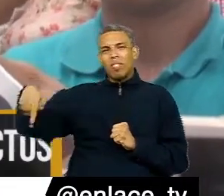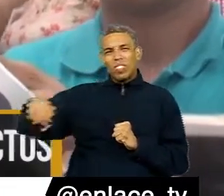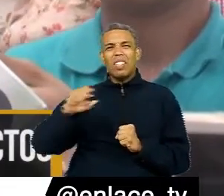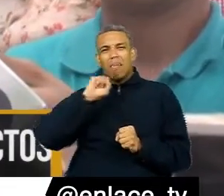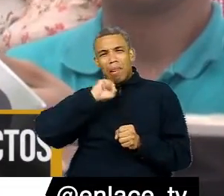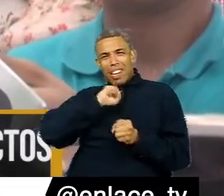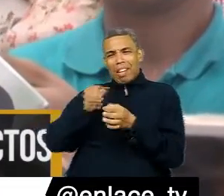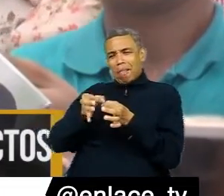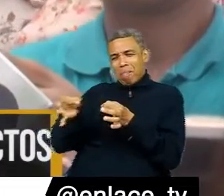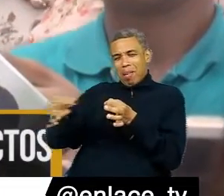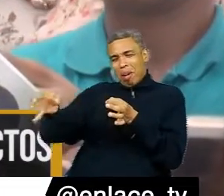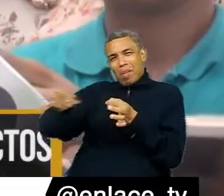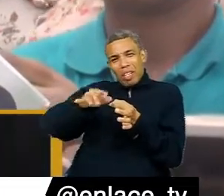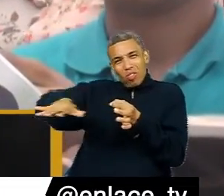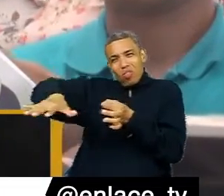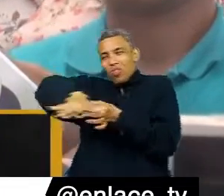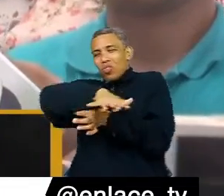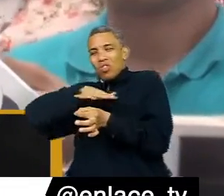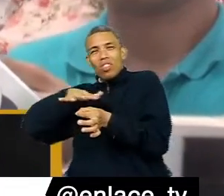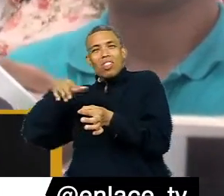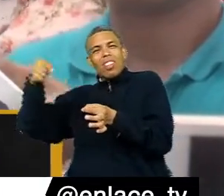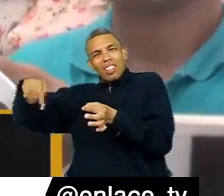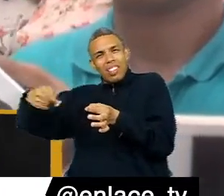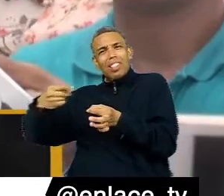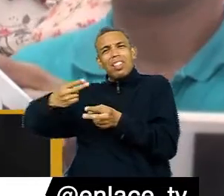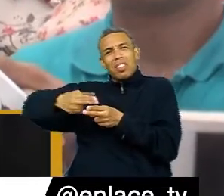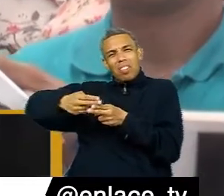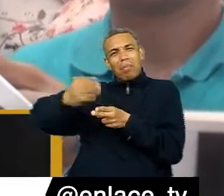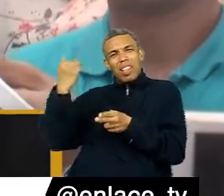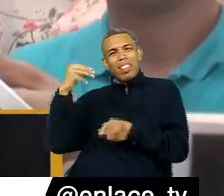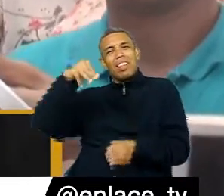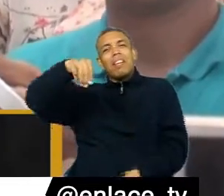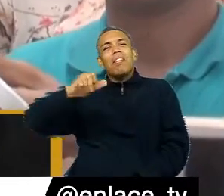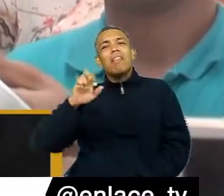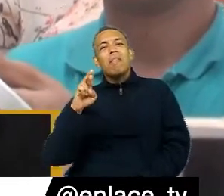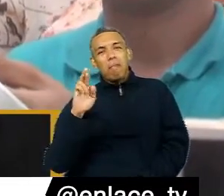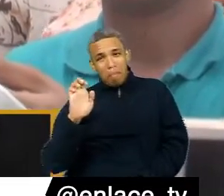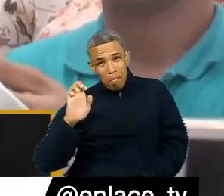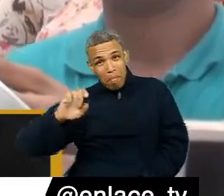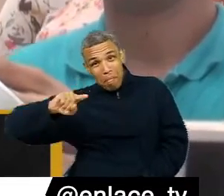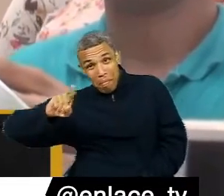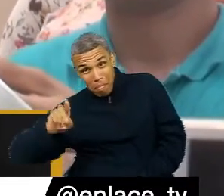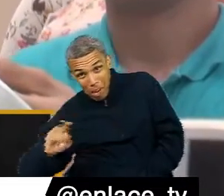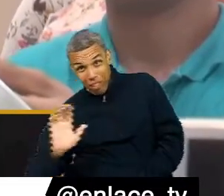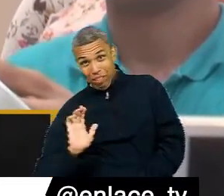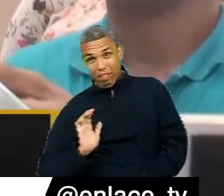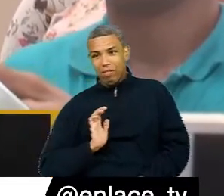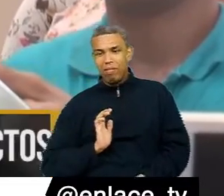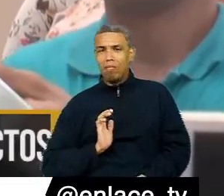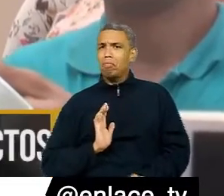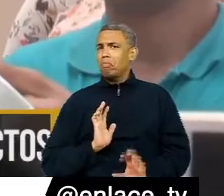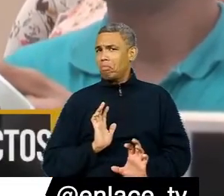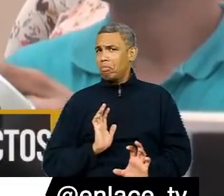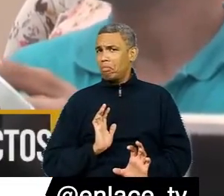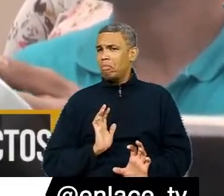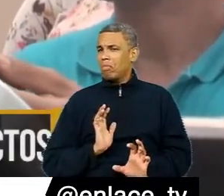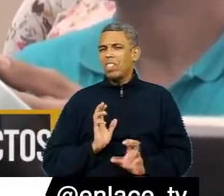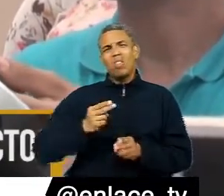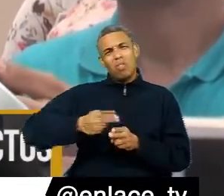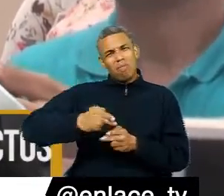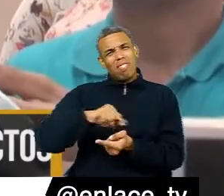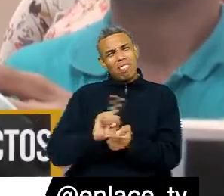que es, nos cambiaron el nombre a la provincia. Yo estoy totalmente de acuerdo que no merecemos